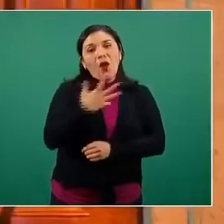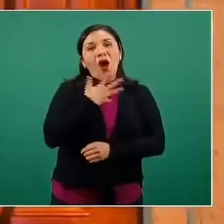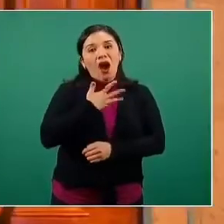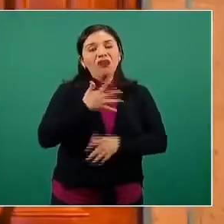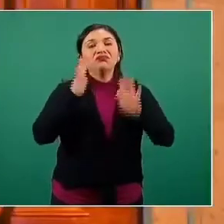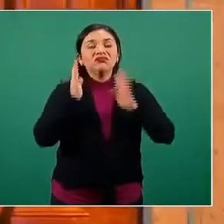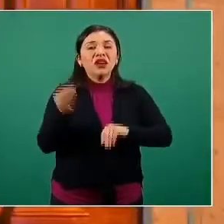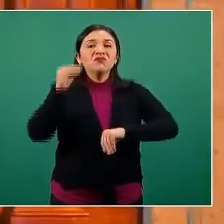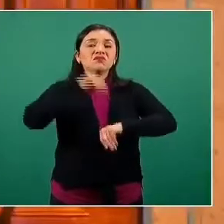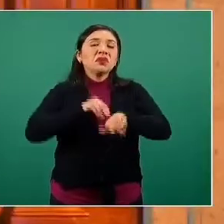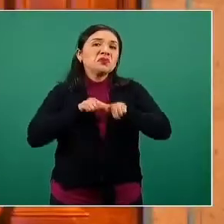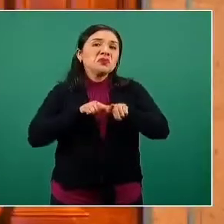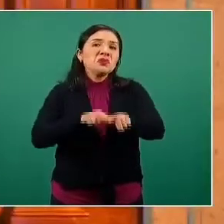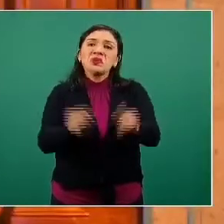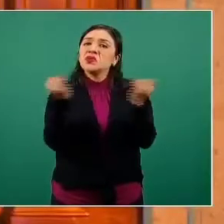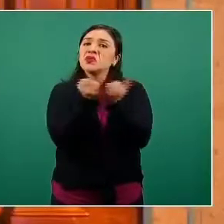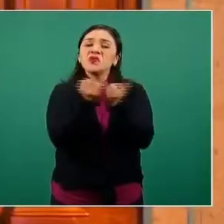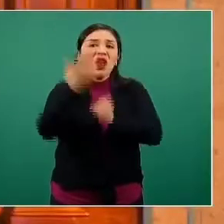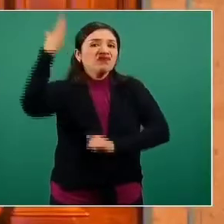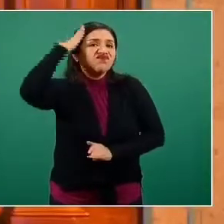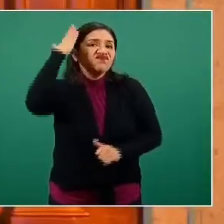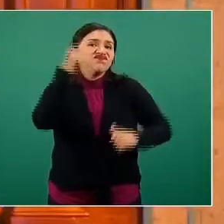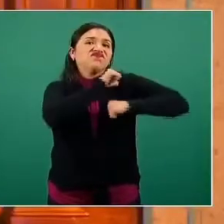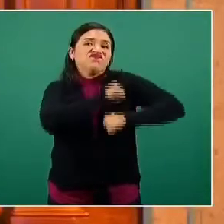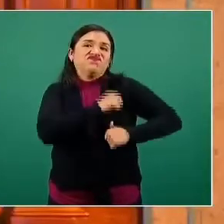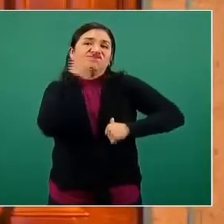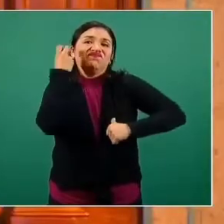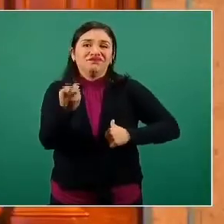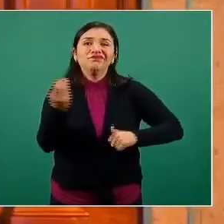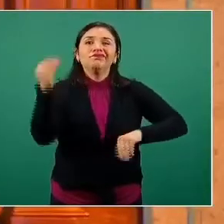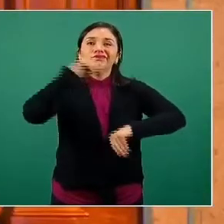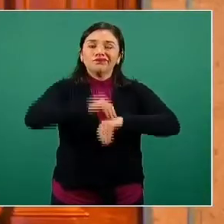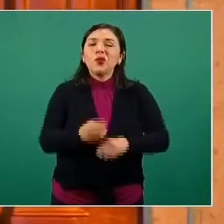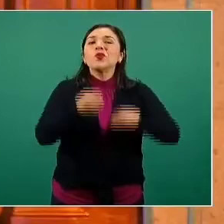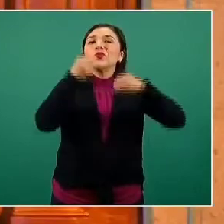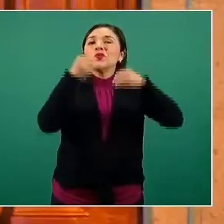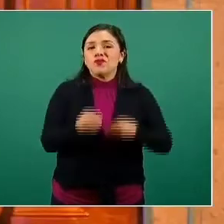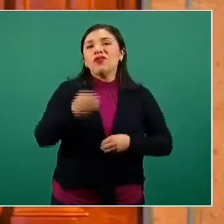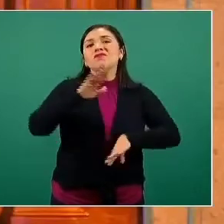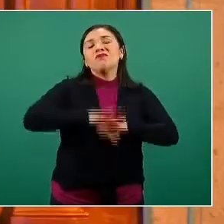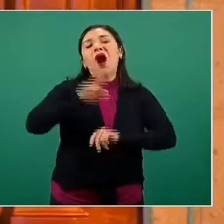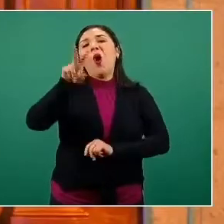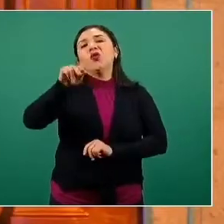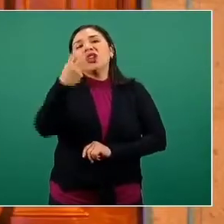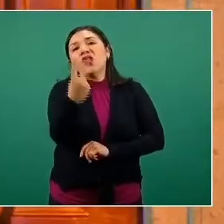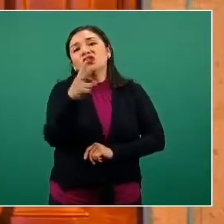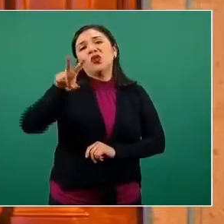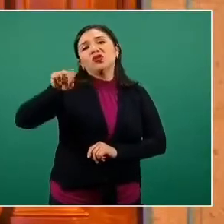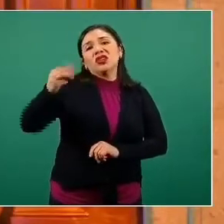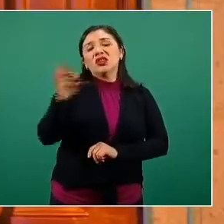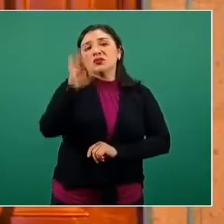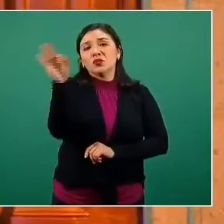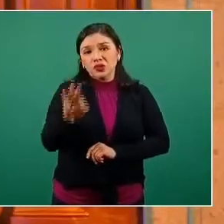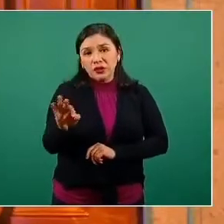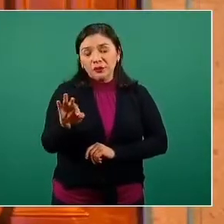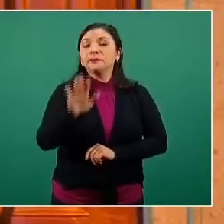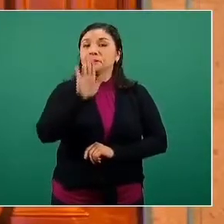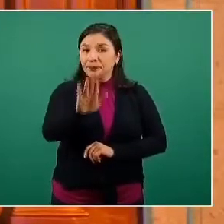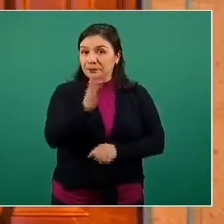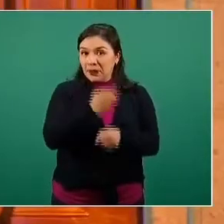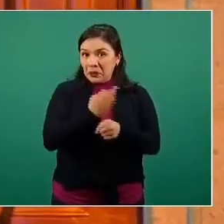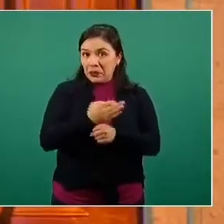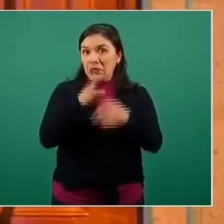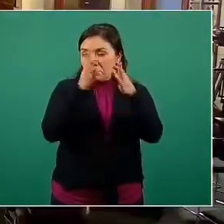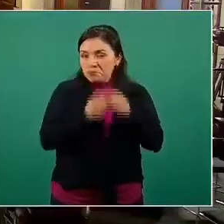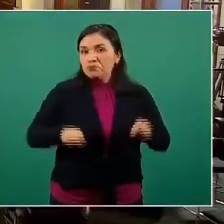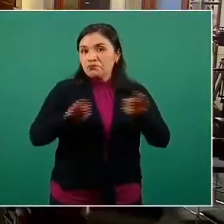han estado siempre encabezando este listado de ocupación con un 82% y un 83%. Ahora, es importante